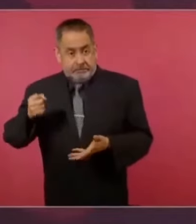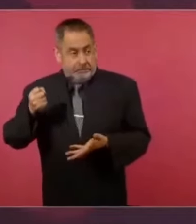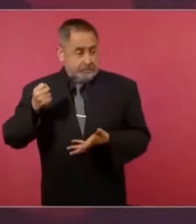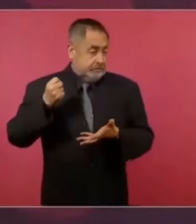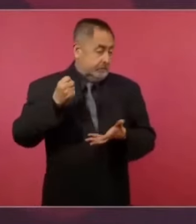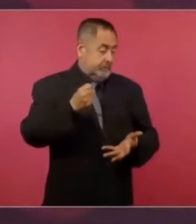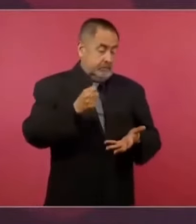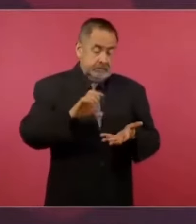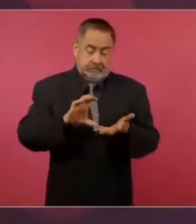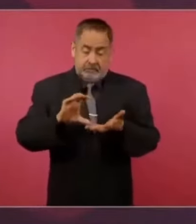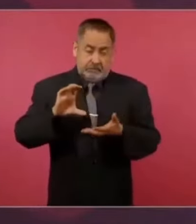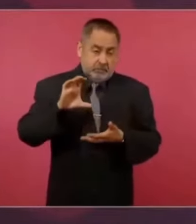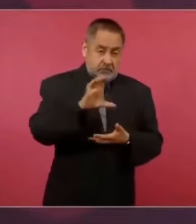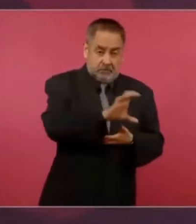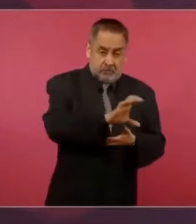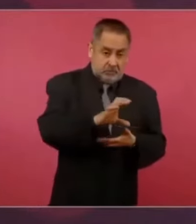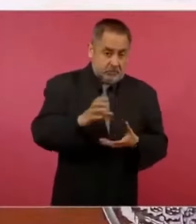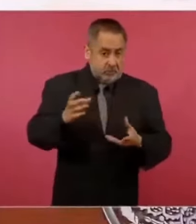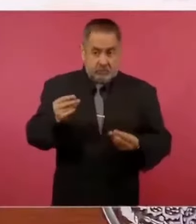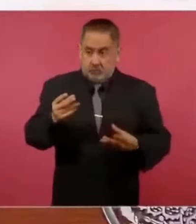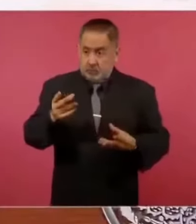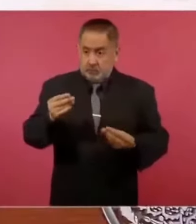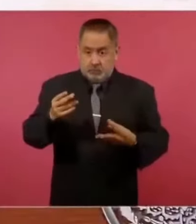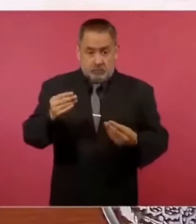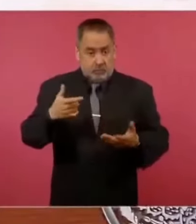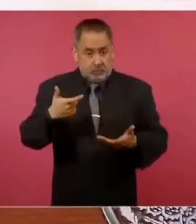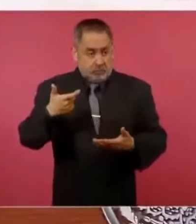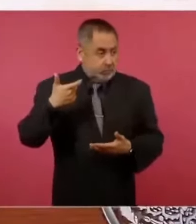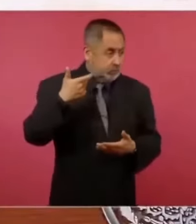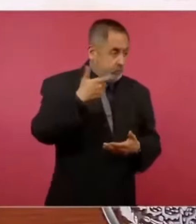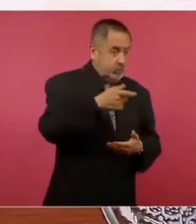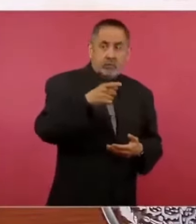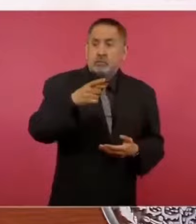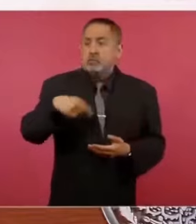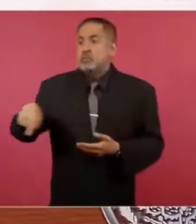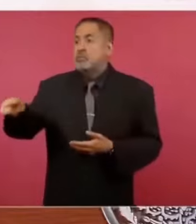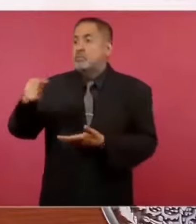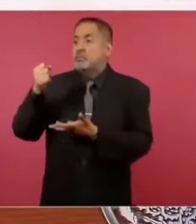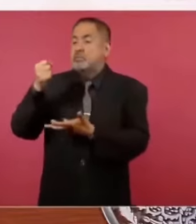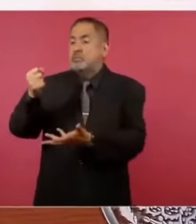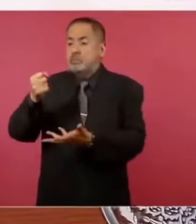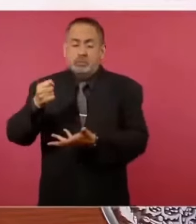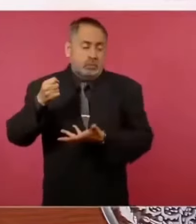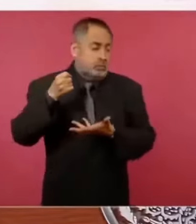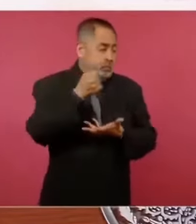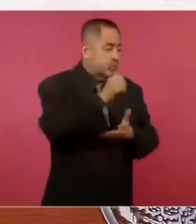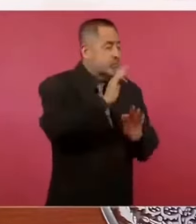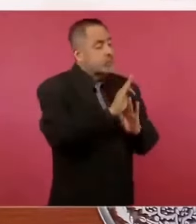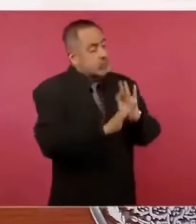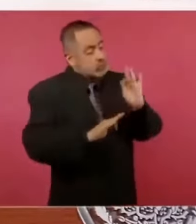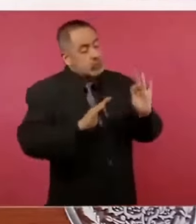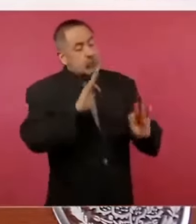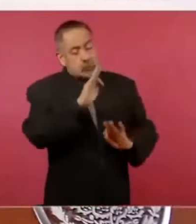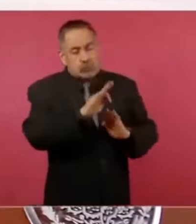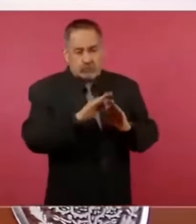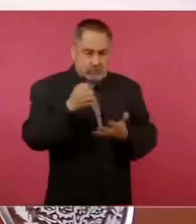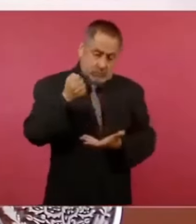muchísimo al al pueblo o sea apapachar losos